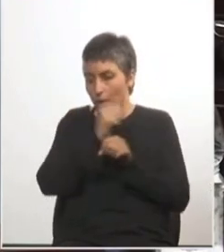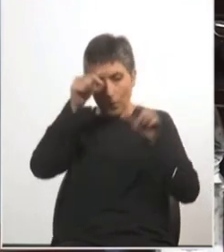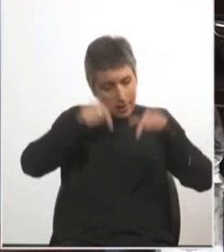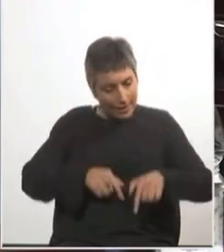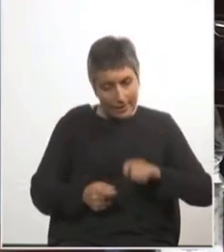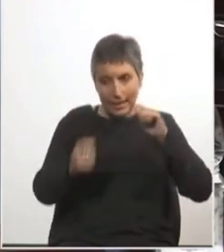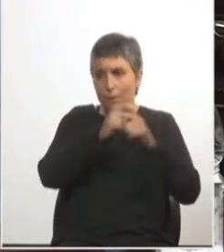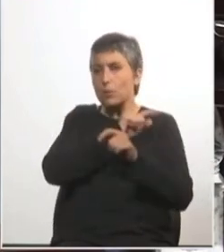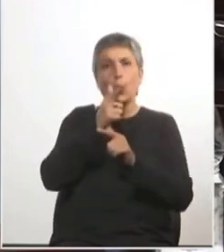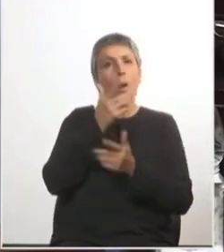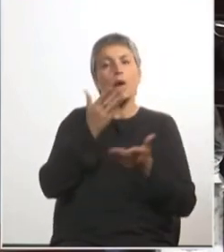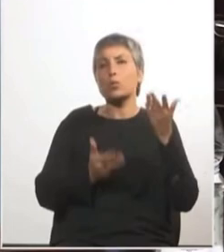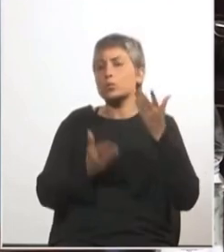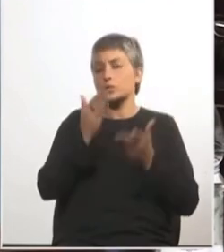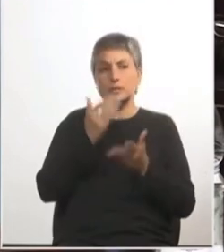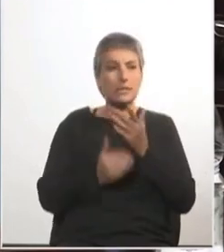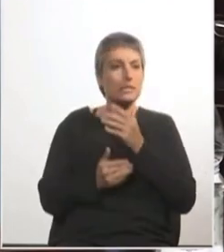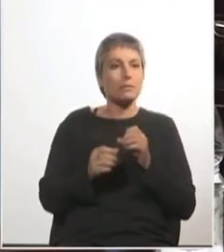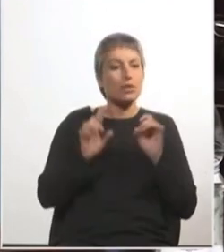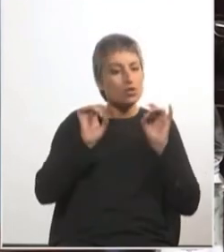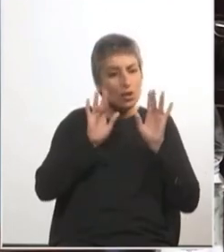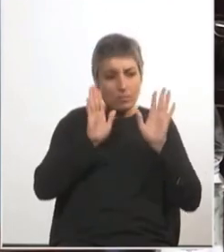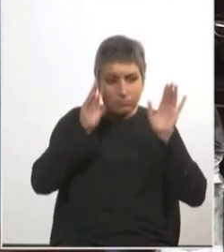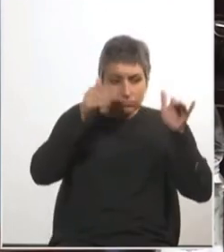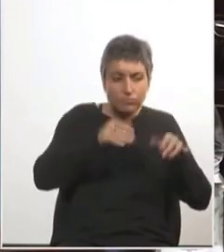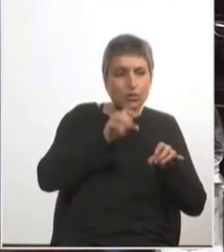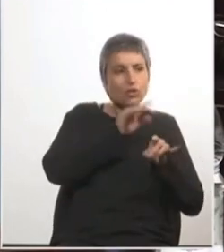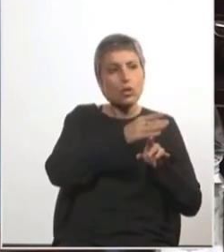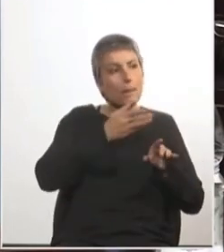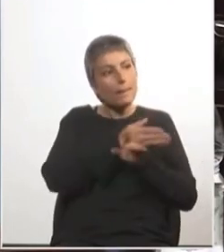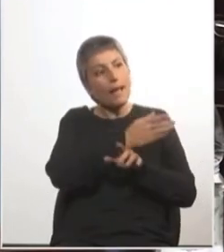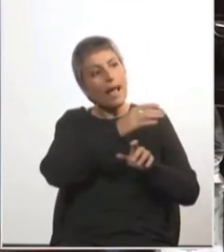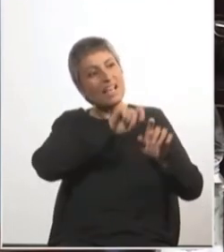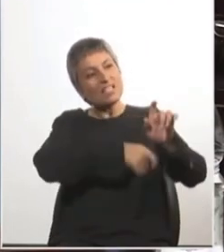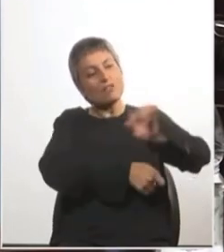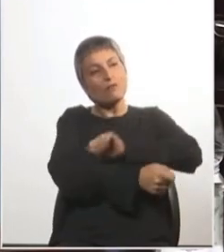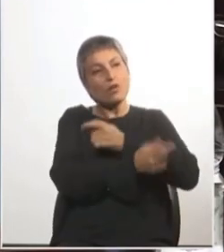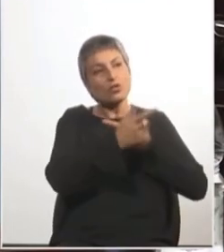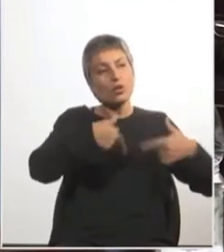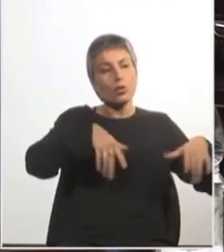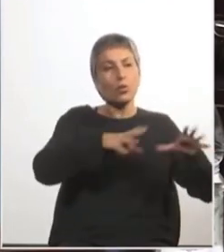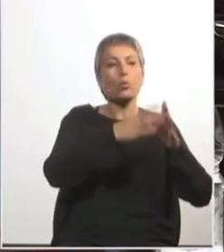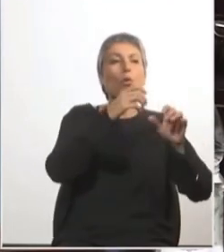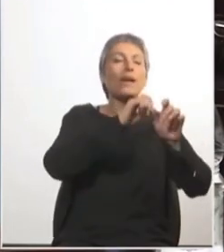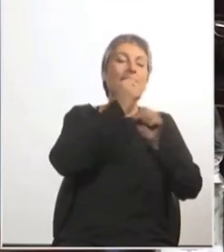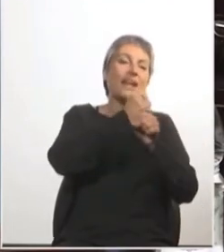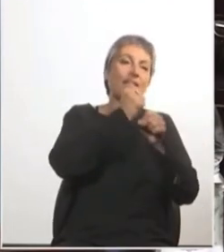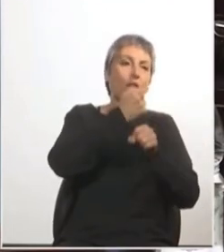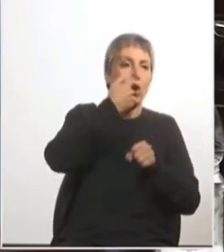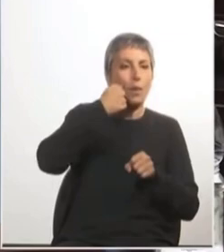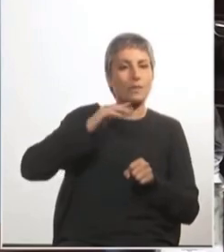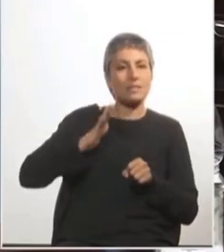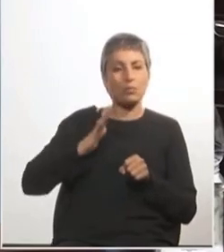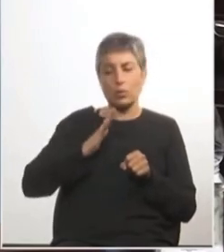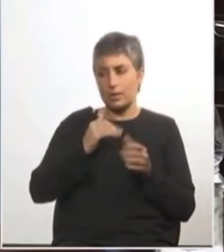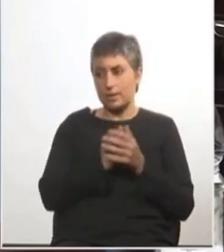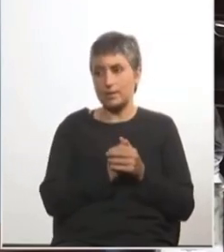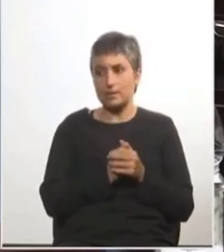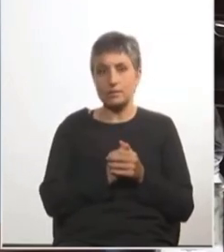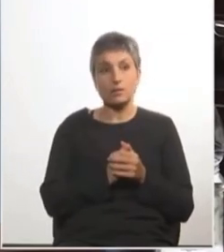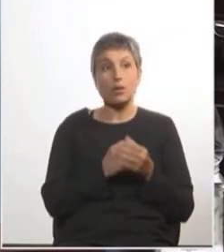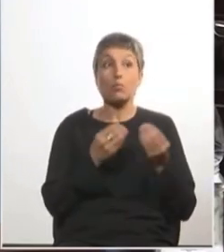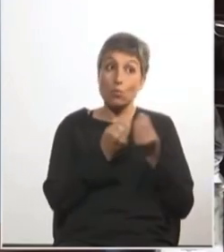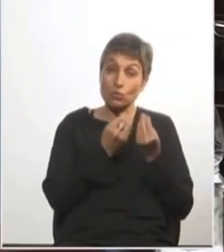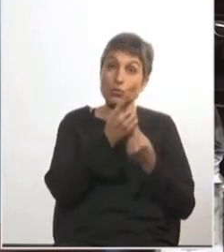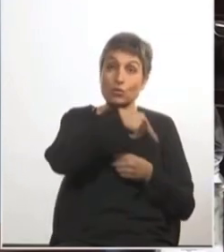porque es injusta, porque solo se llama al esfuerzo de trabajadores y trabajadoras, muchos de los cuales